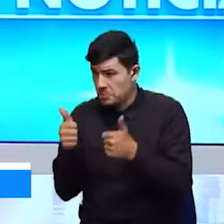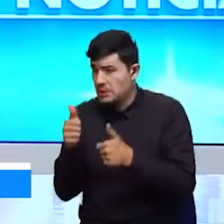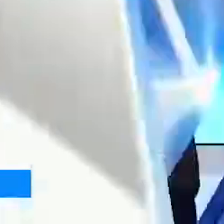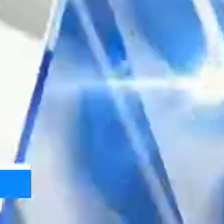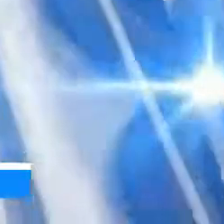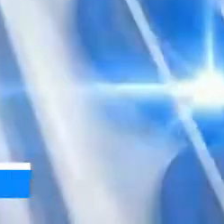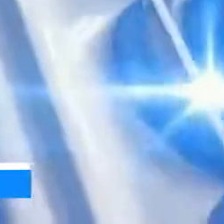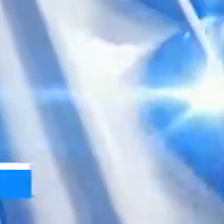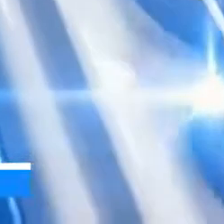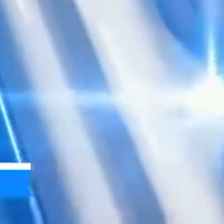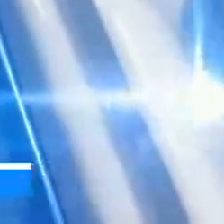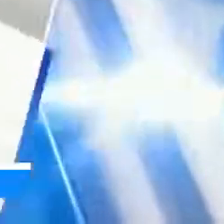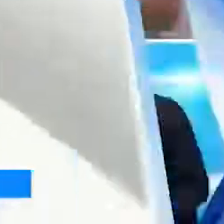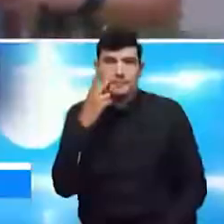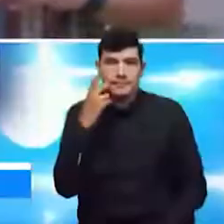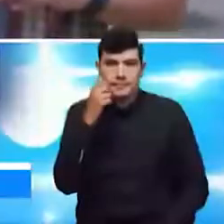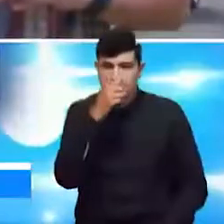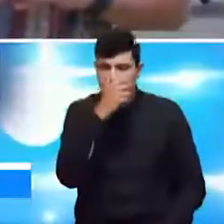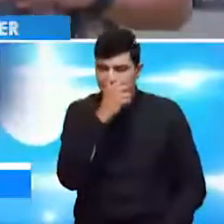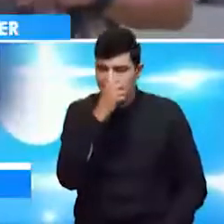tardes.